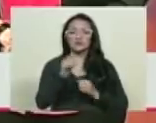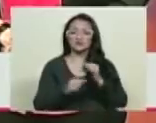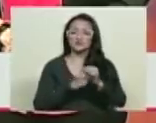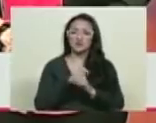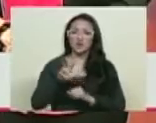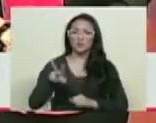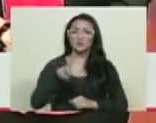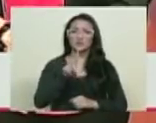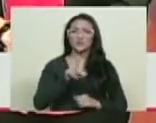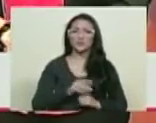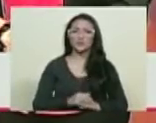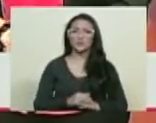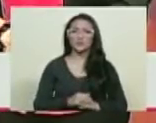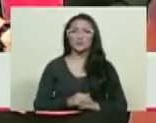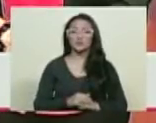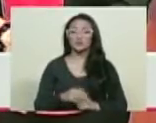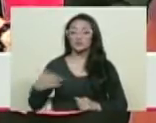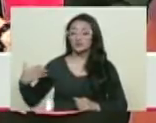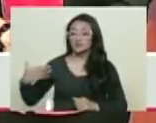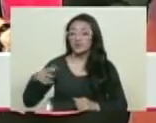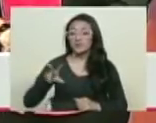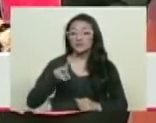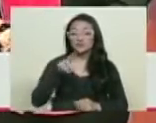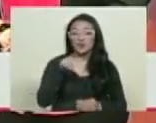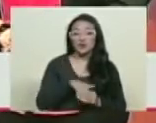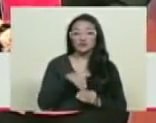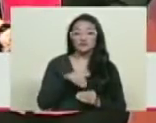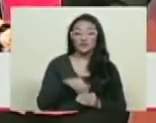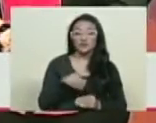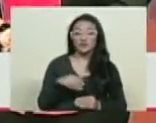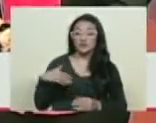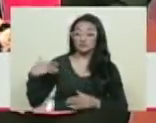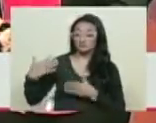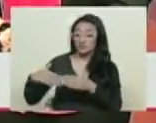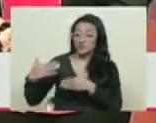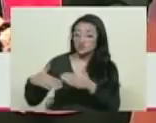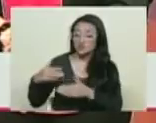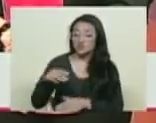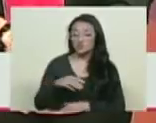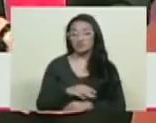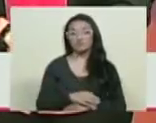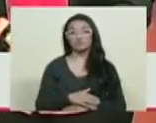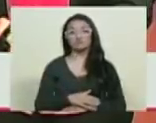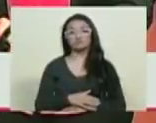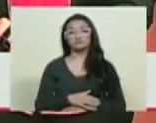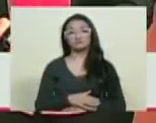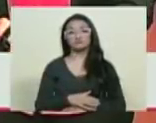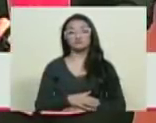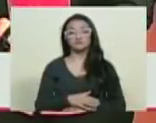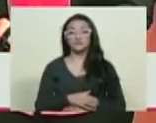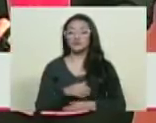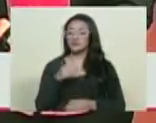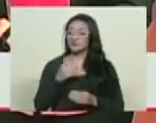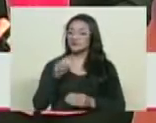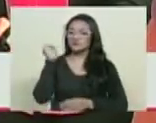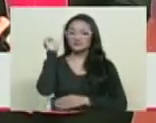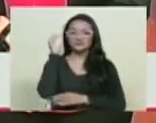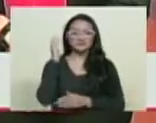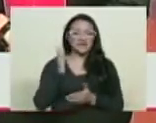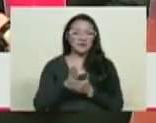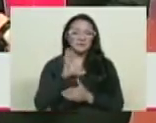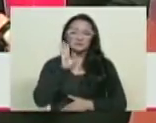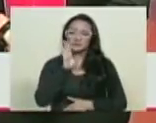21 elecciones en 23 certámenes siempre sometidos a campaña sucia